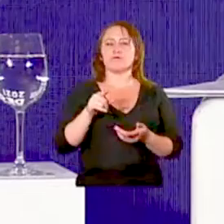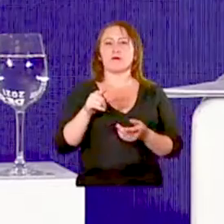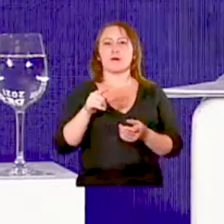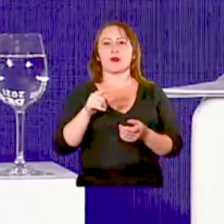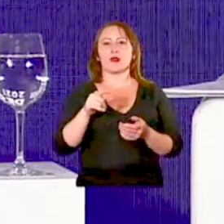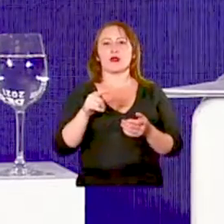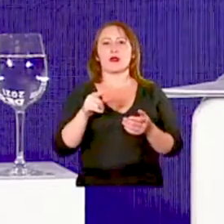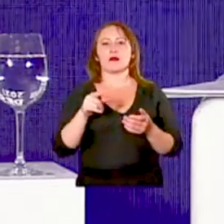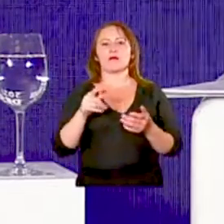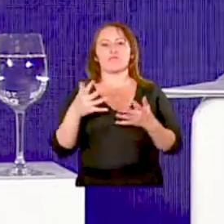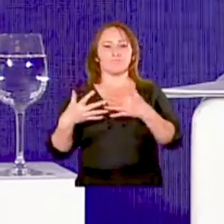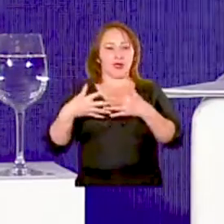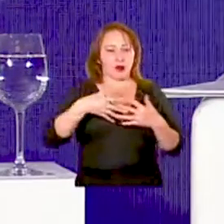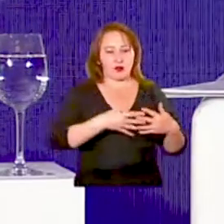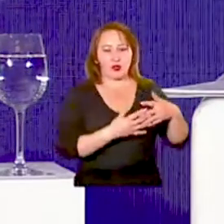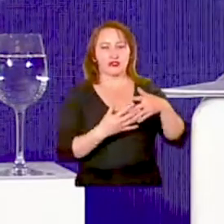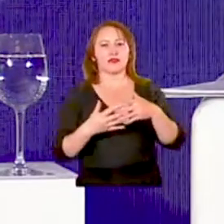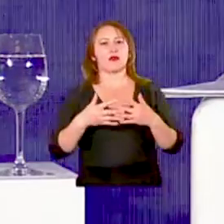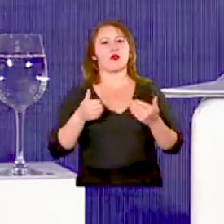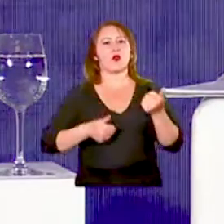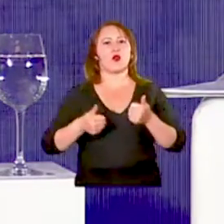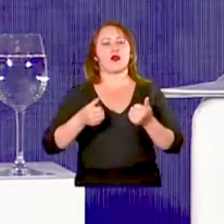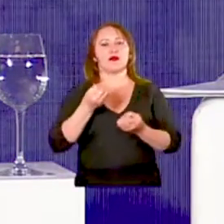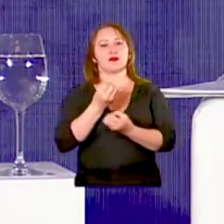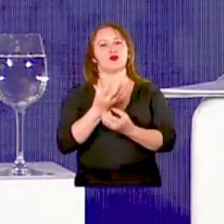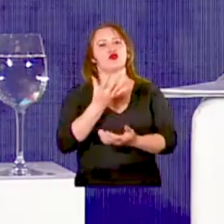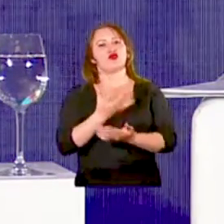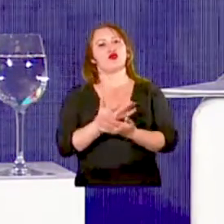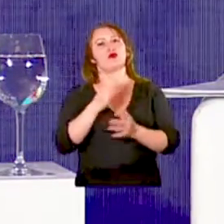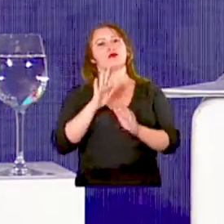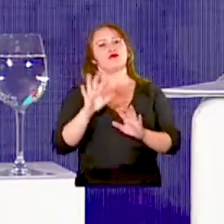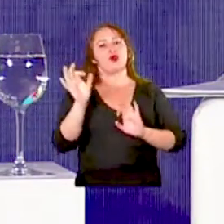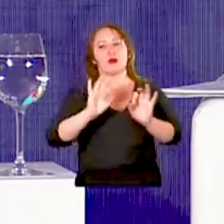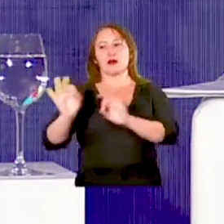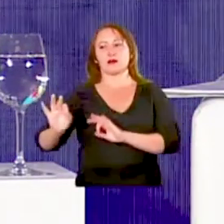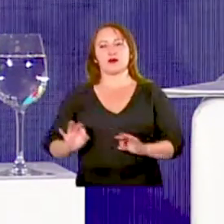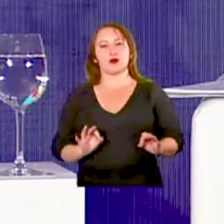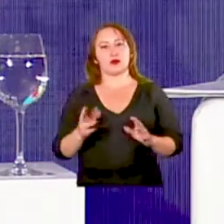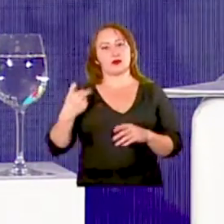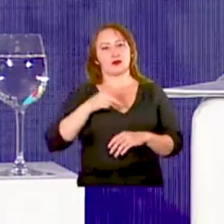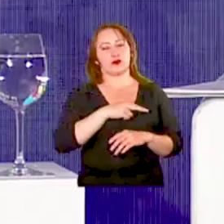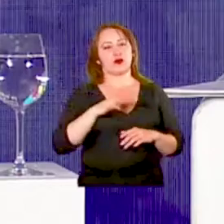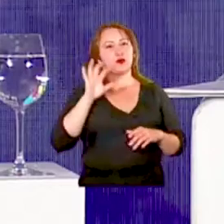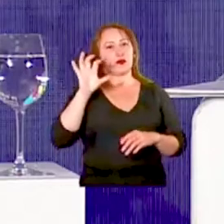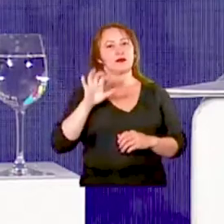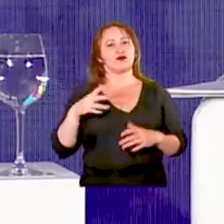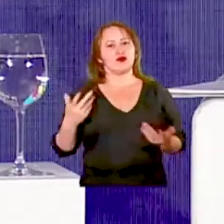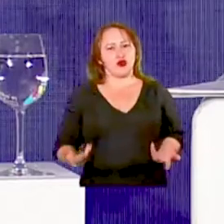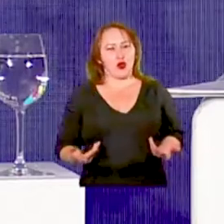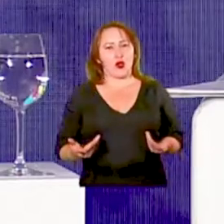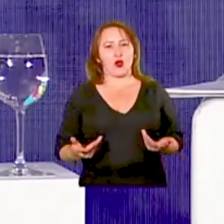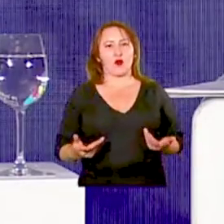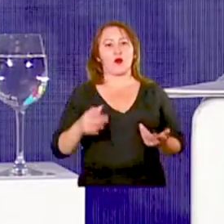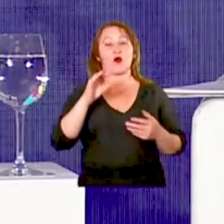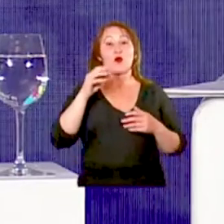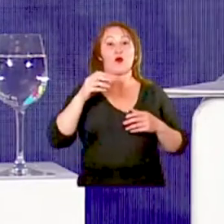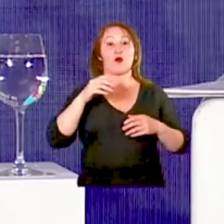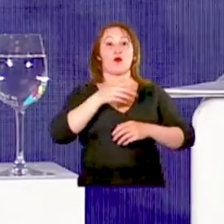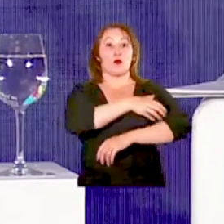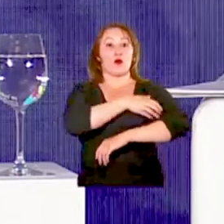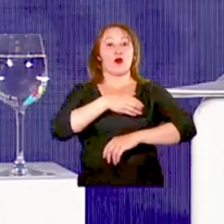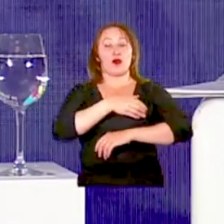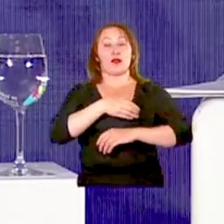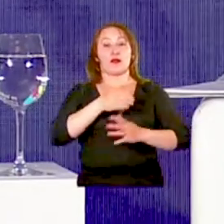equilibrar o armonizar o ponderar la estructura organizacional de nuestro país, constituida por las tres ramas del poder